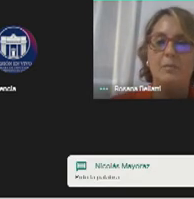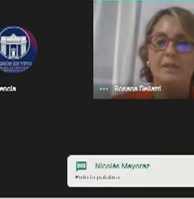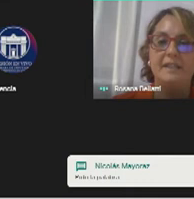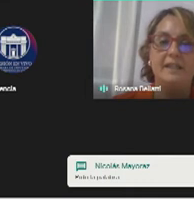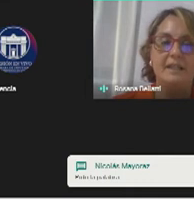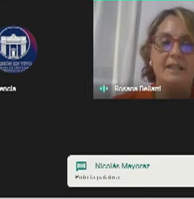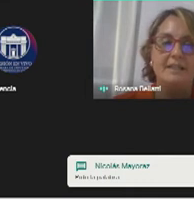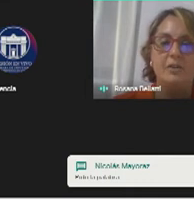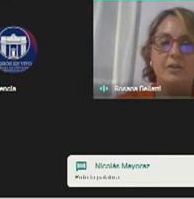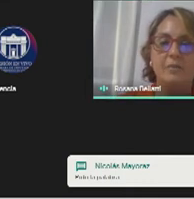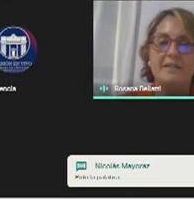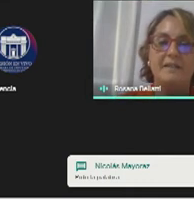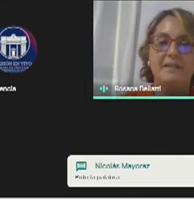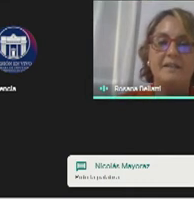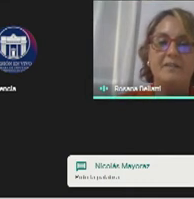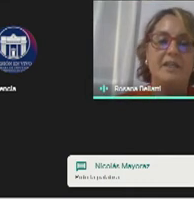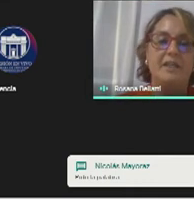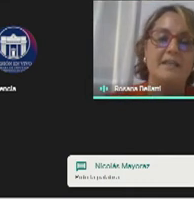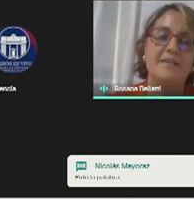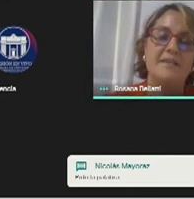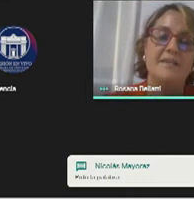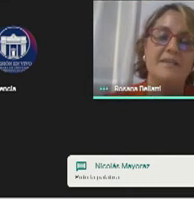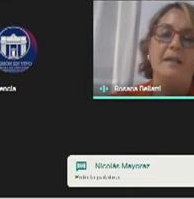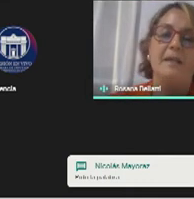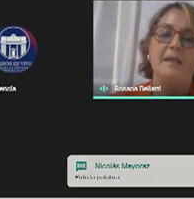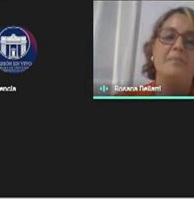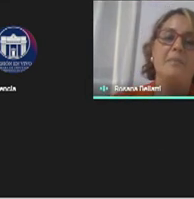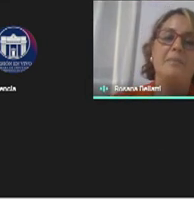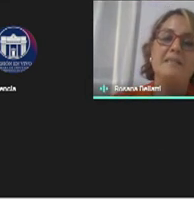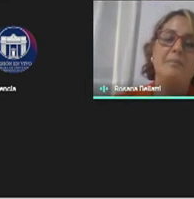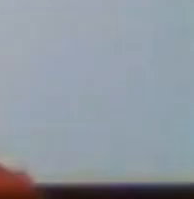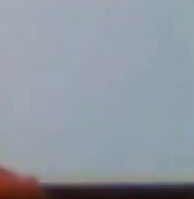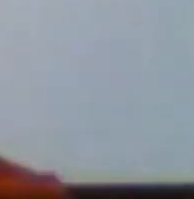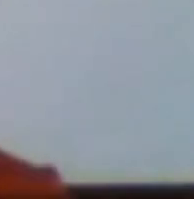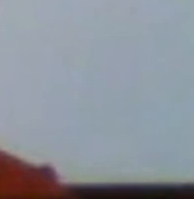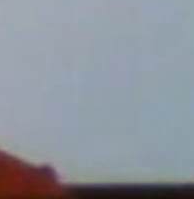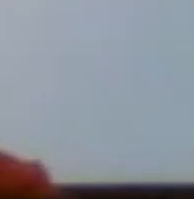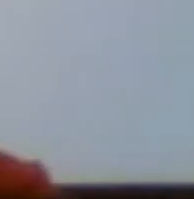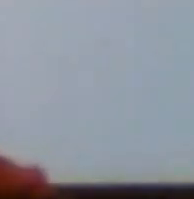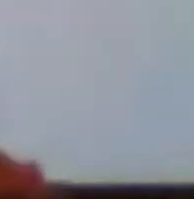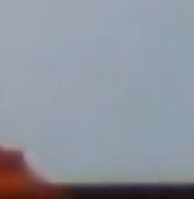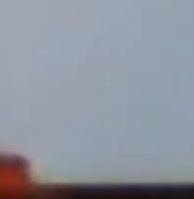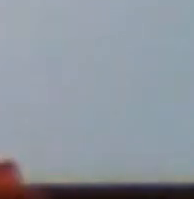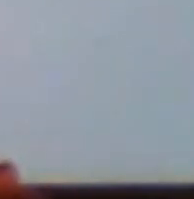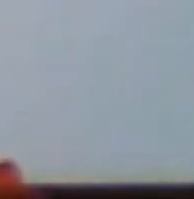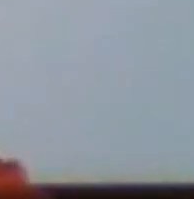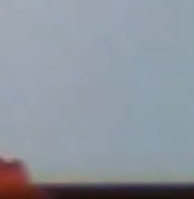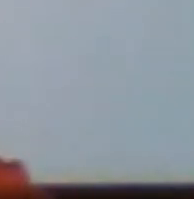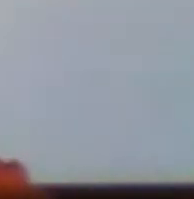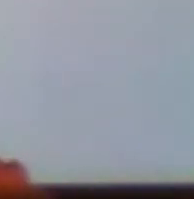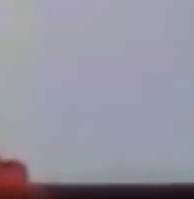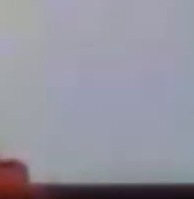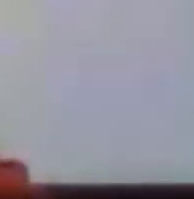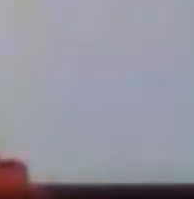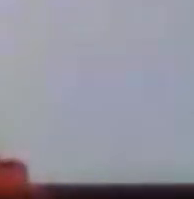buenas tardes señor presidente muchas gracias en principio deseo solidarizarme con la familia de facundo